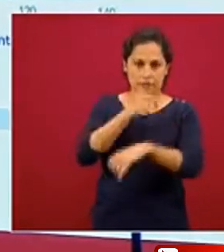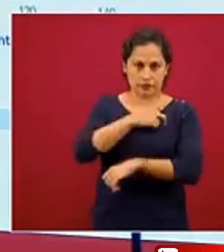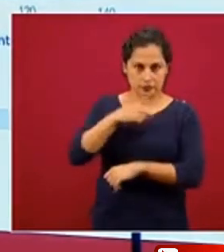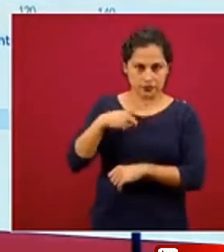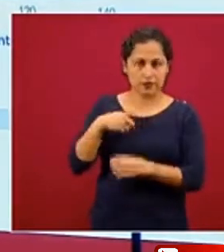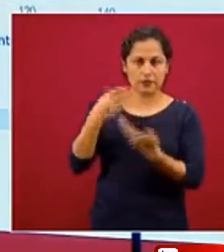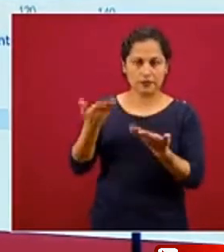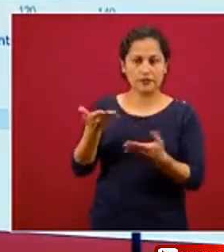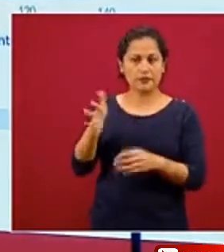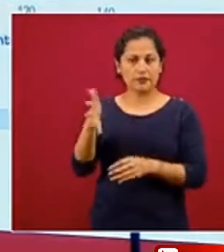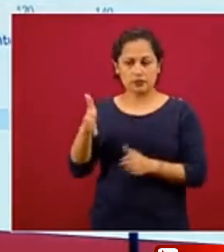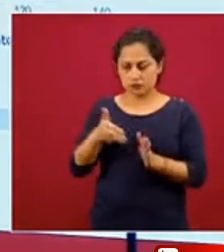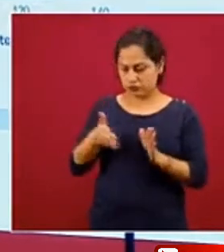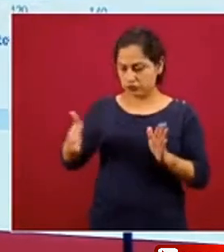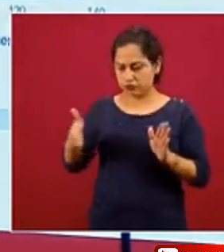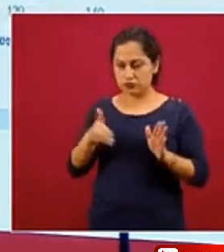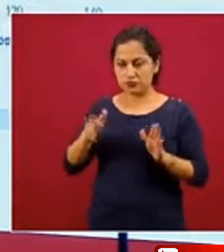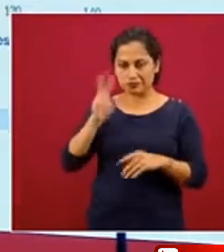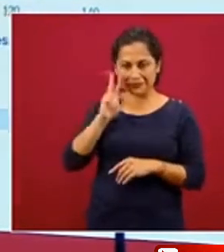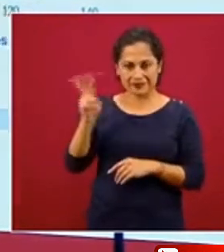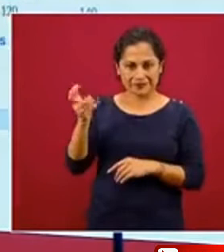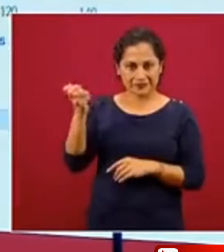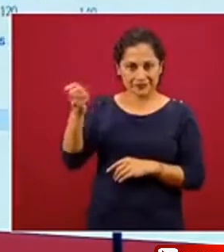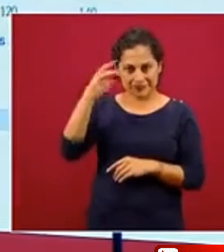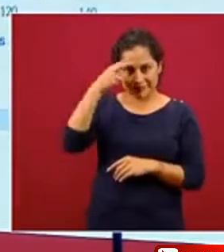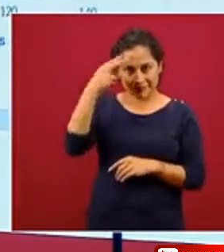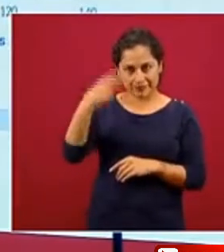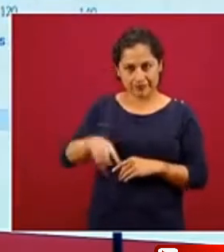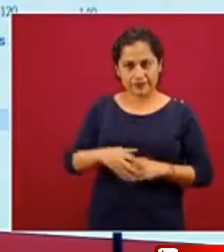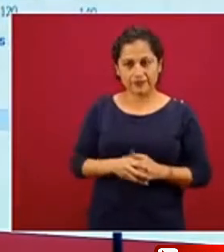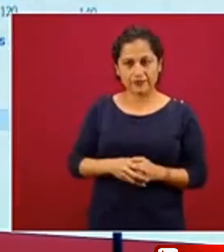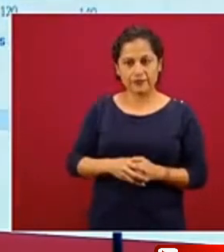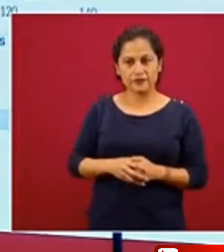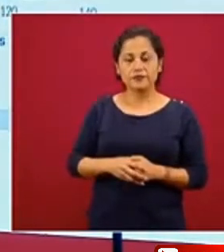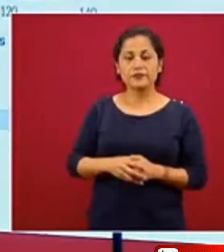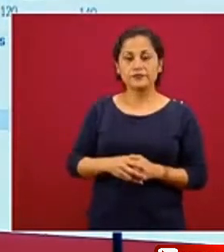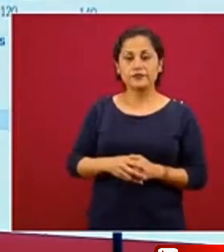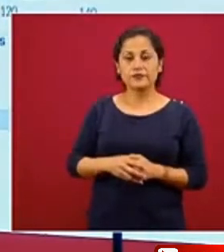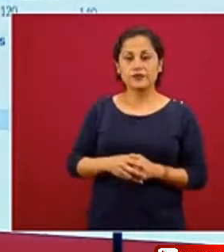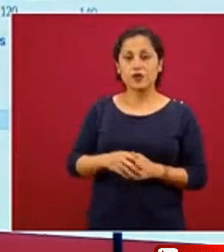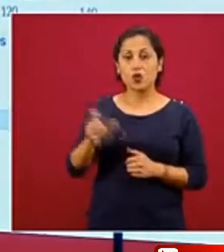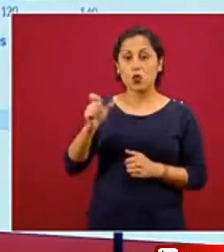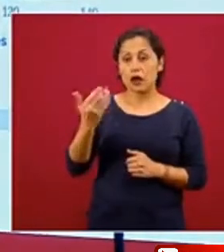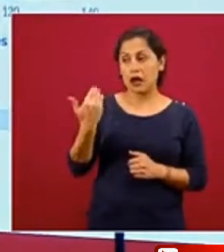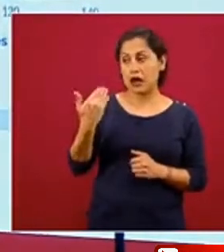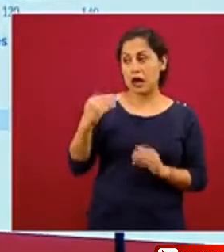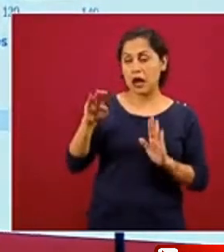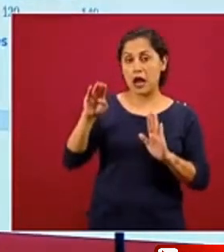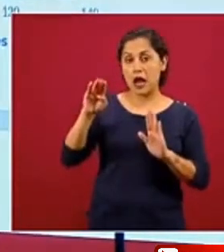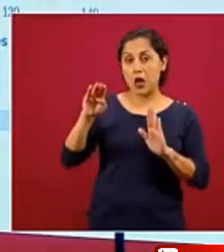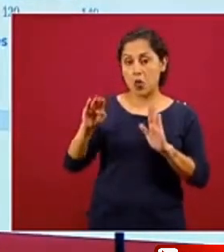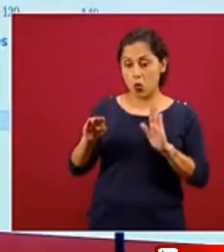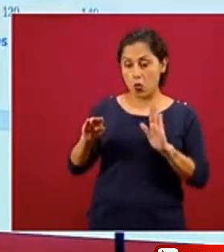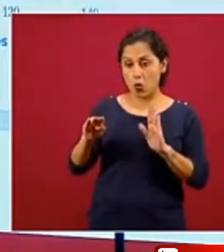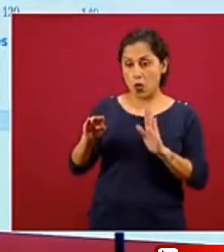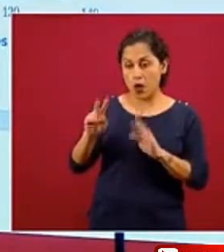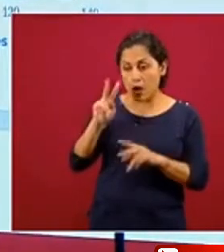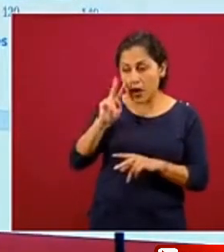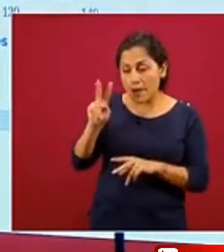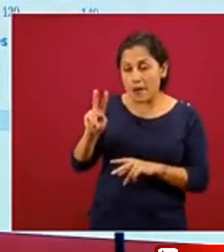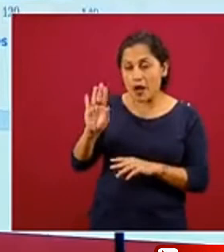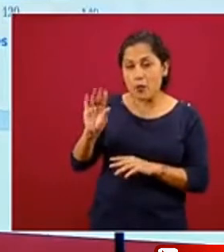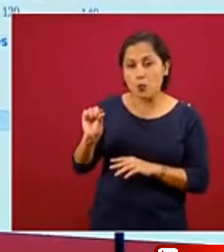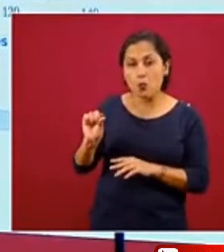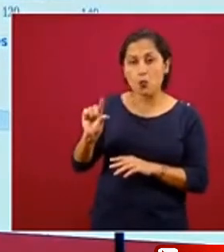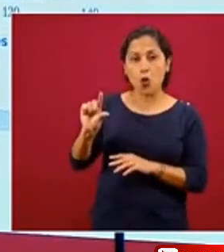esta zona estamos viendo un incremento después de haber tenido un pequeño periodo de disminución.